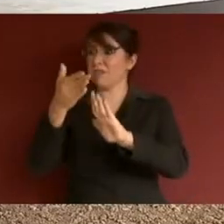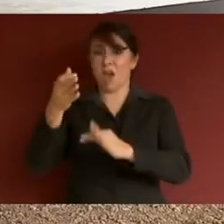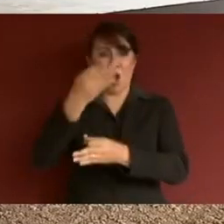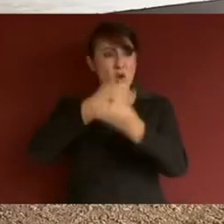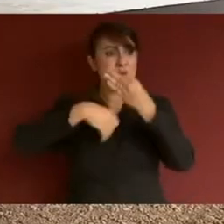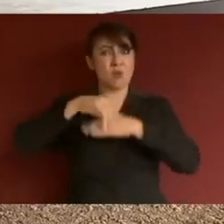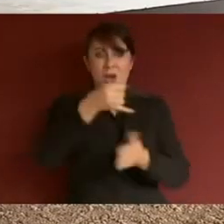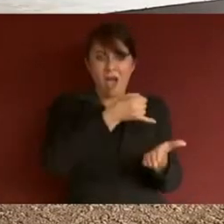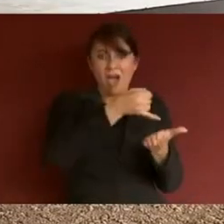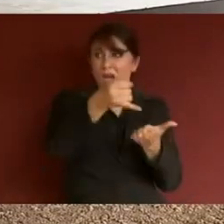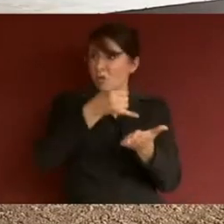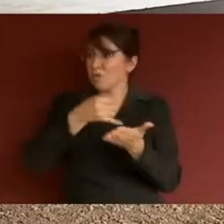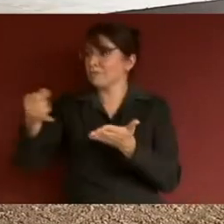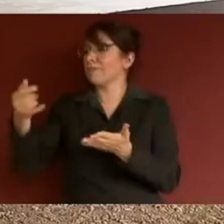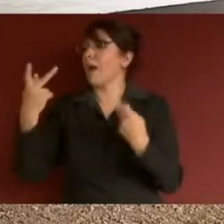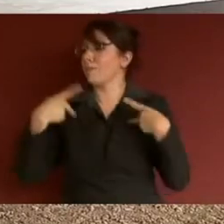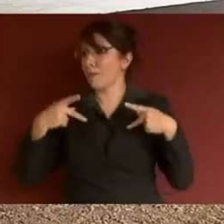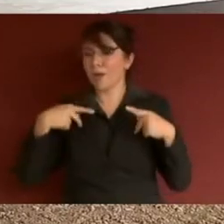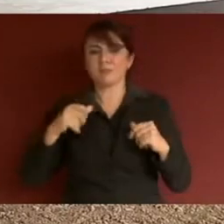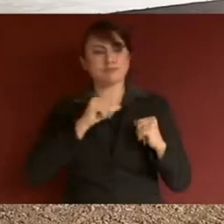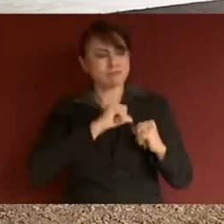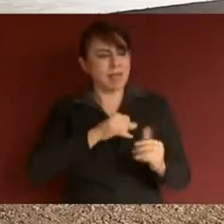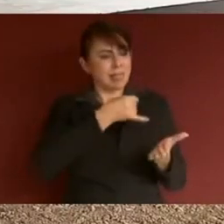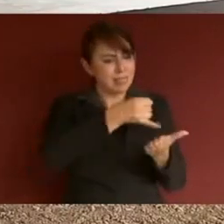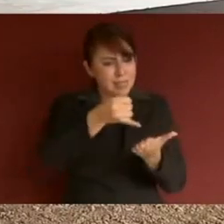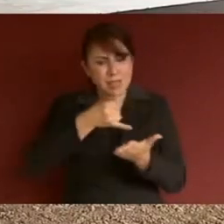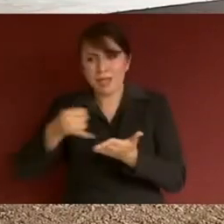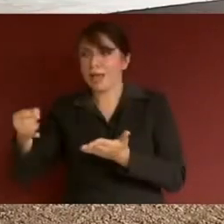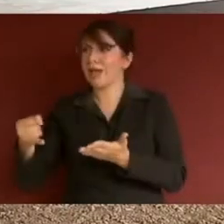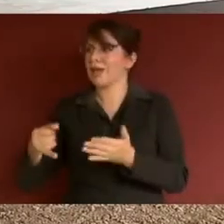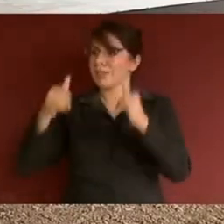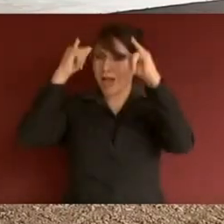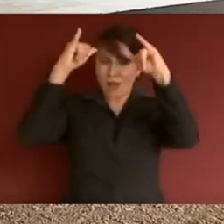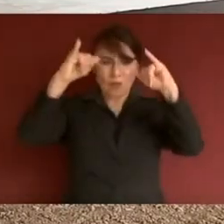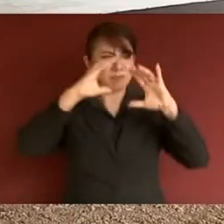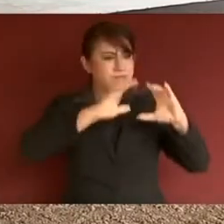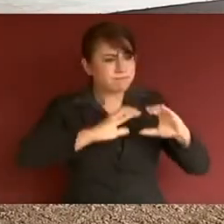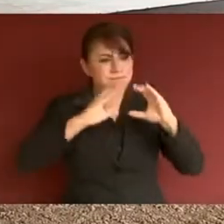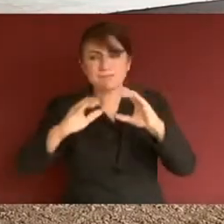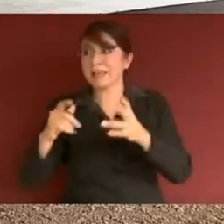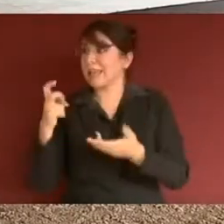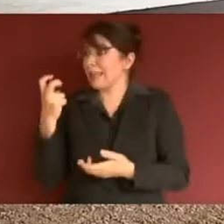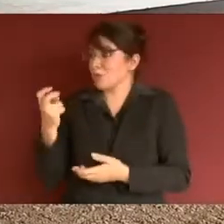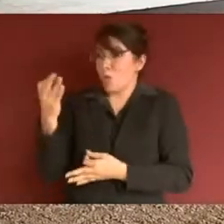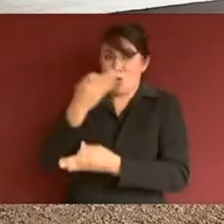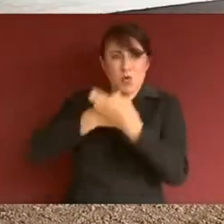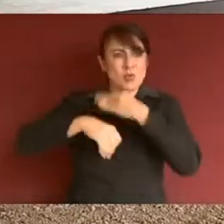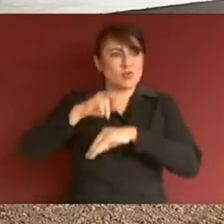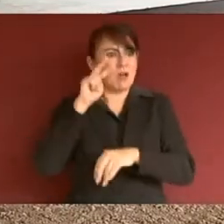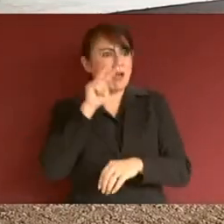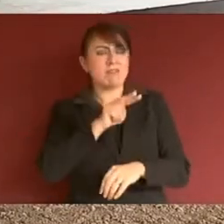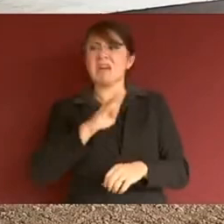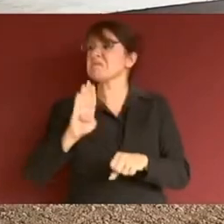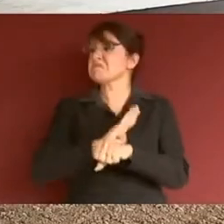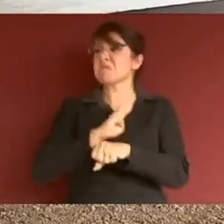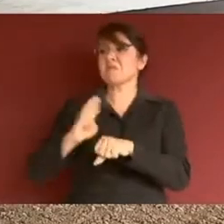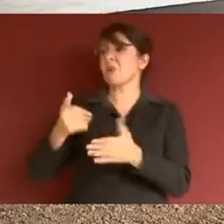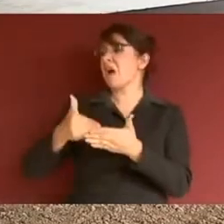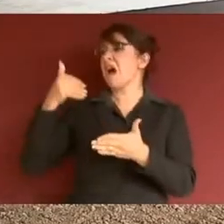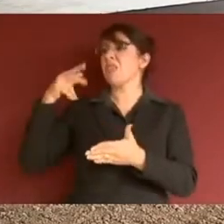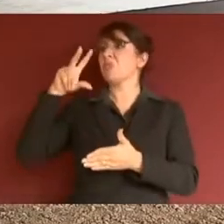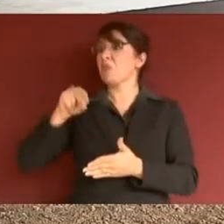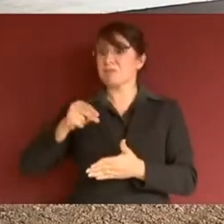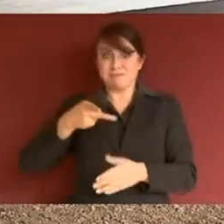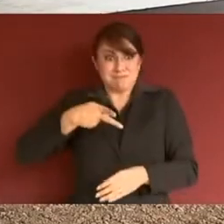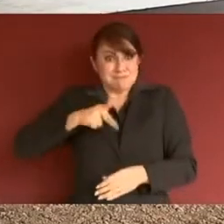ganaderos, agricultores no habían visto algún beneficio, sino que hasta ahora, ya pronto,